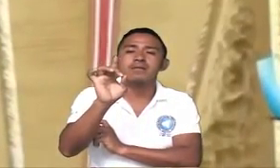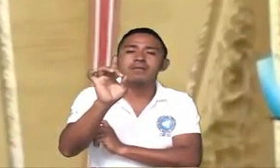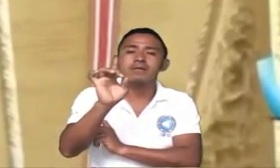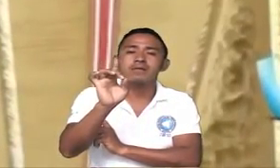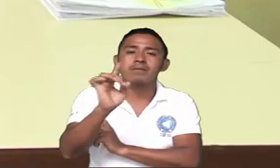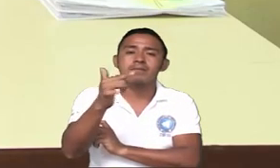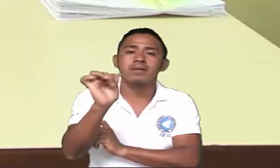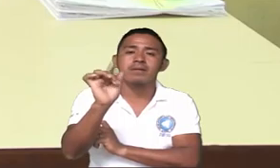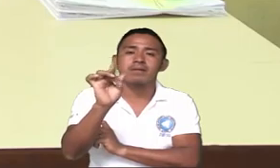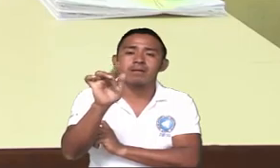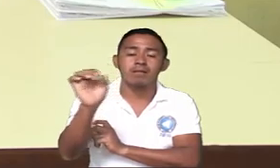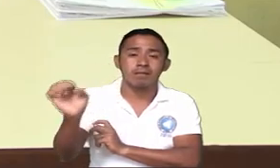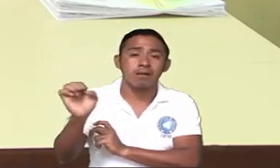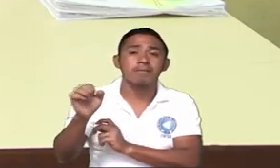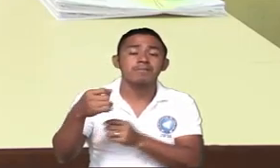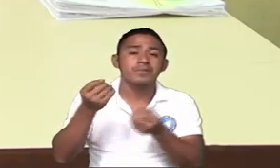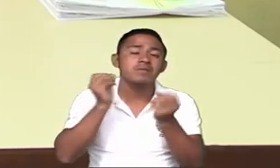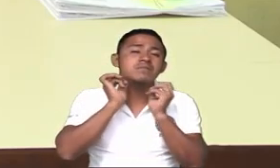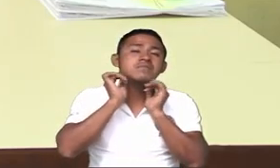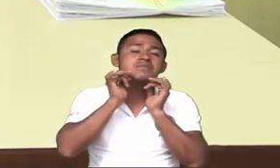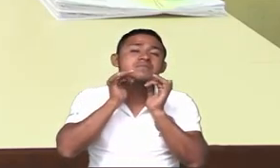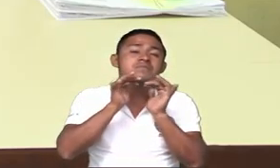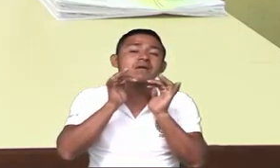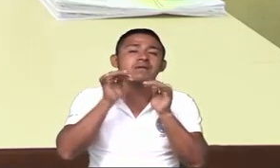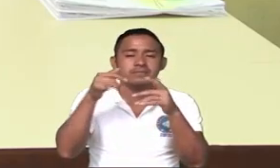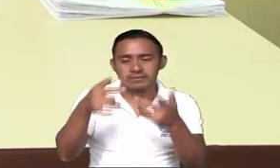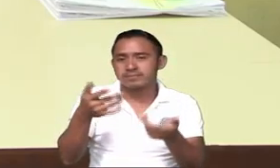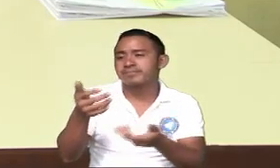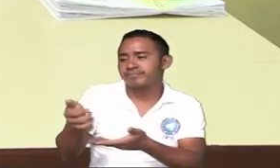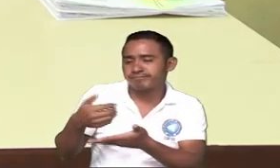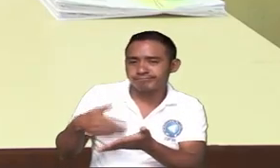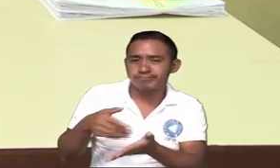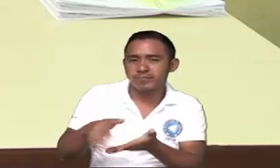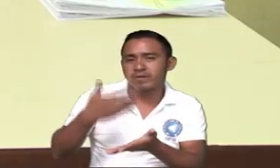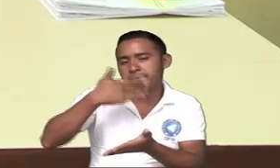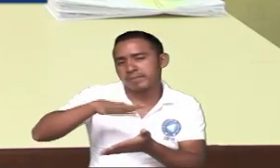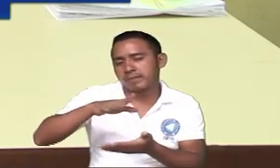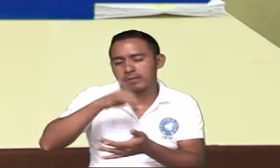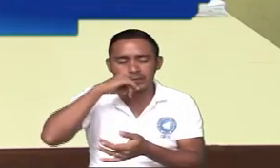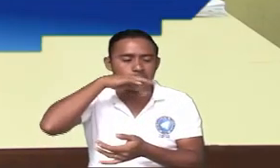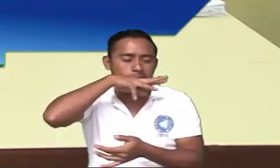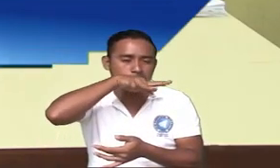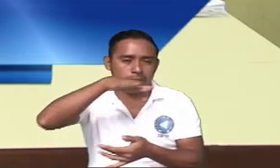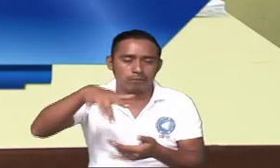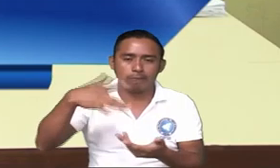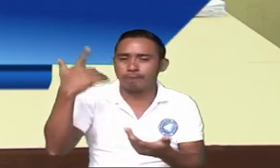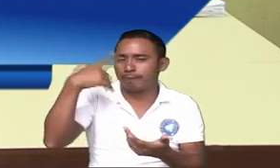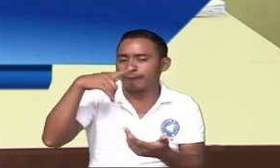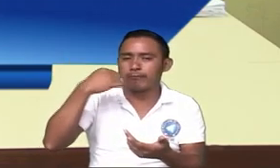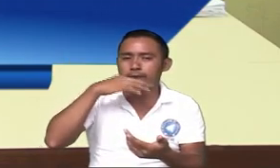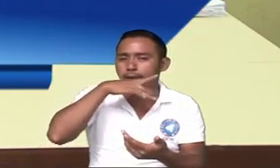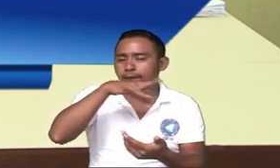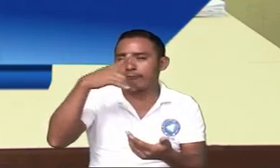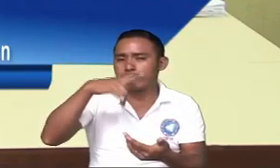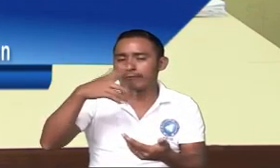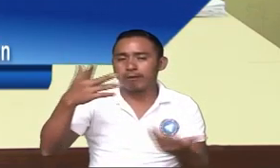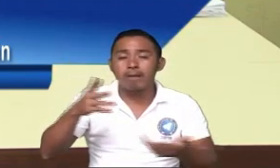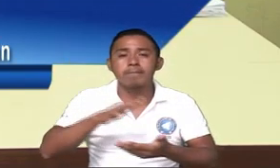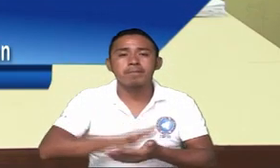hay secreciones purulentas a nivel de las amígdalas. Esto también favorece lo que es el mal aliento. Entonces, no solo la parte